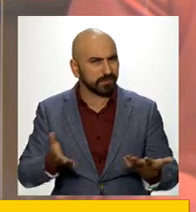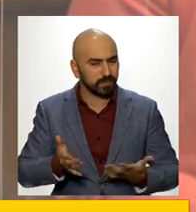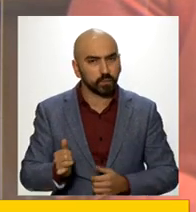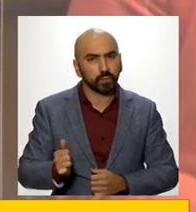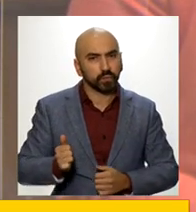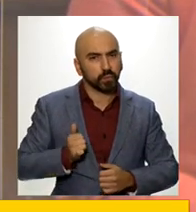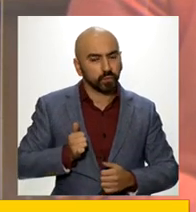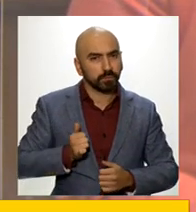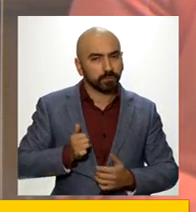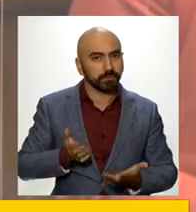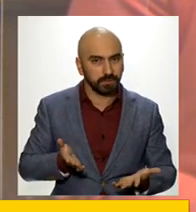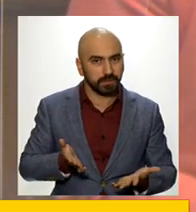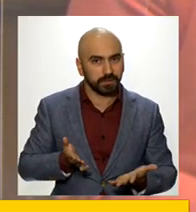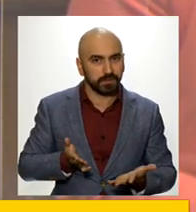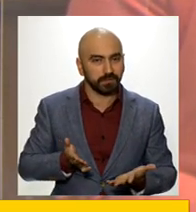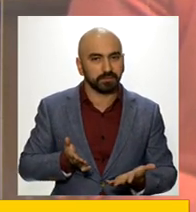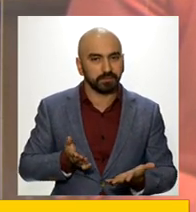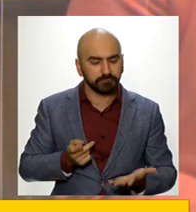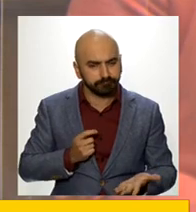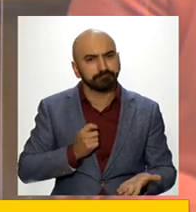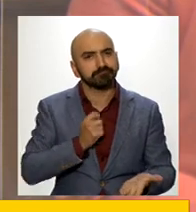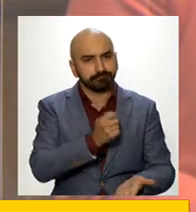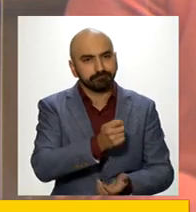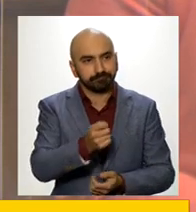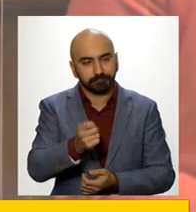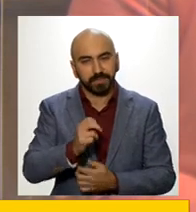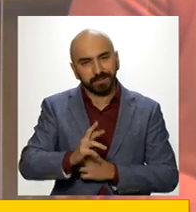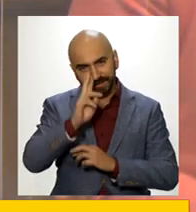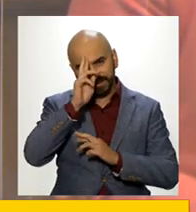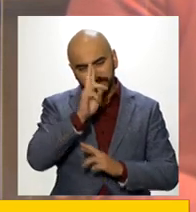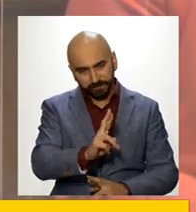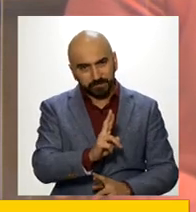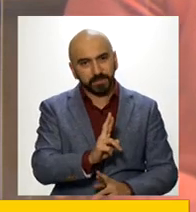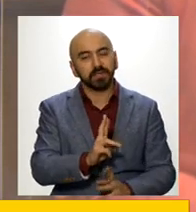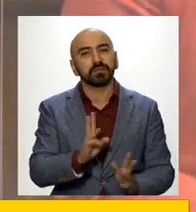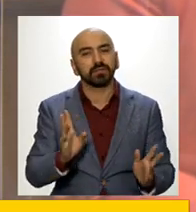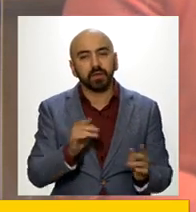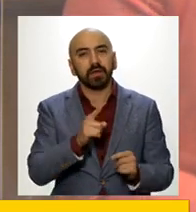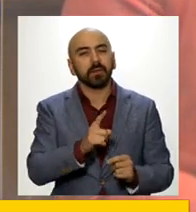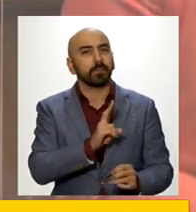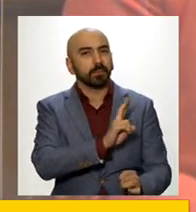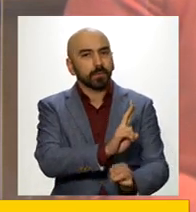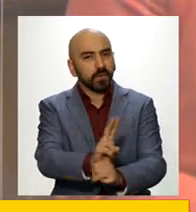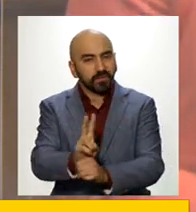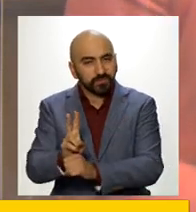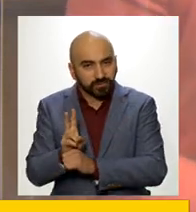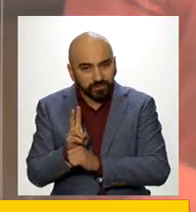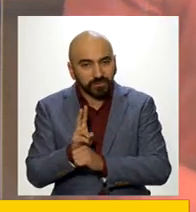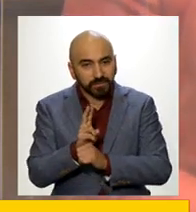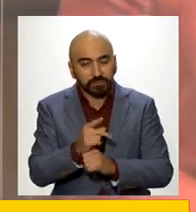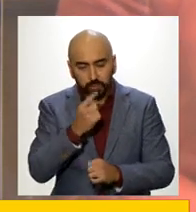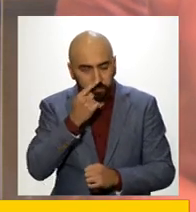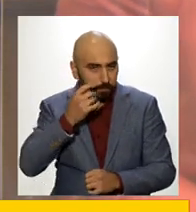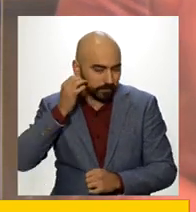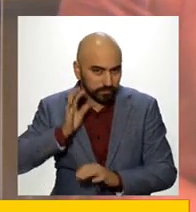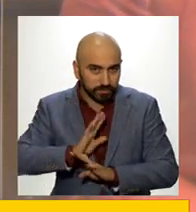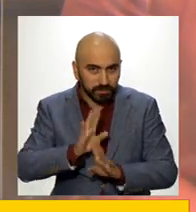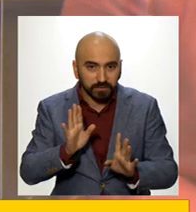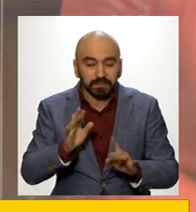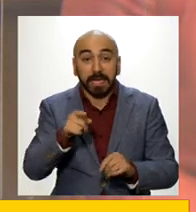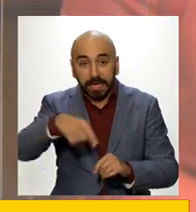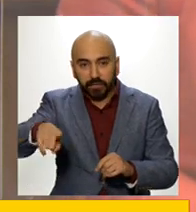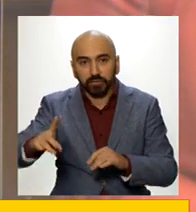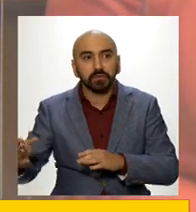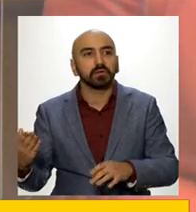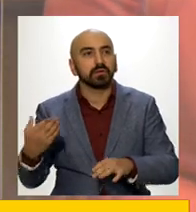la sentencia y se respete la dignidad de las profesoras y profesores que recurrieron a la Corte Interamericana de